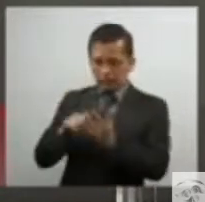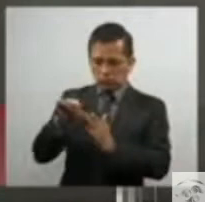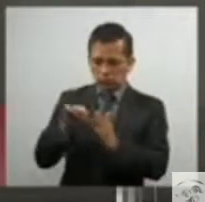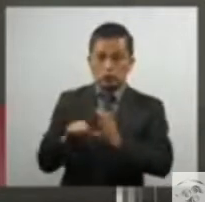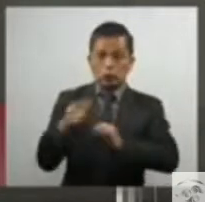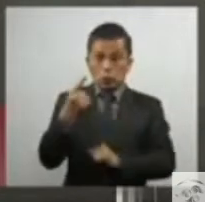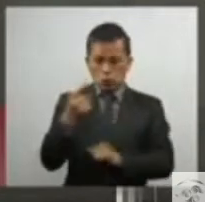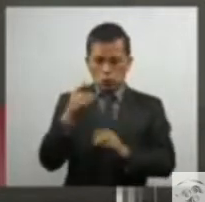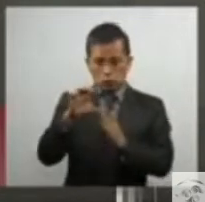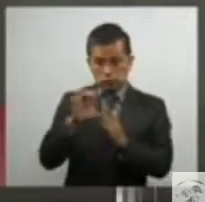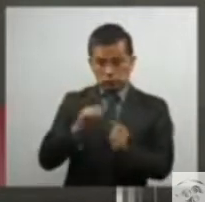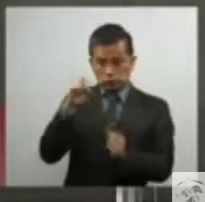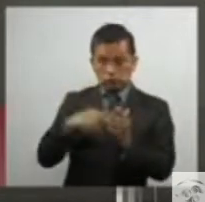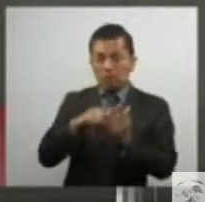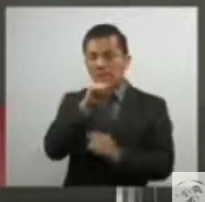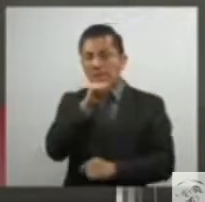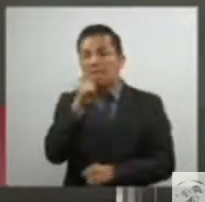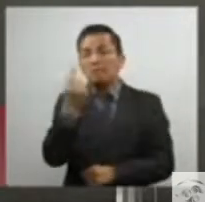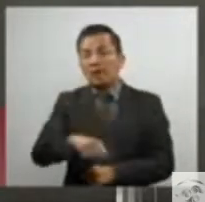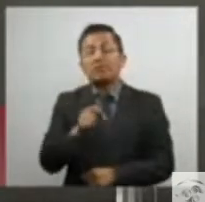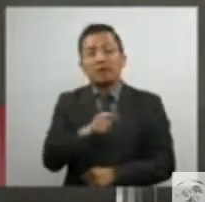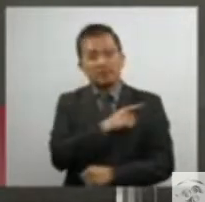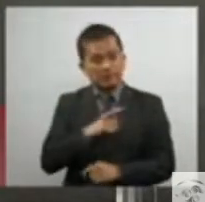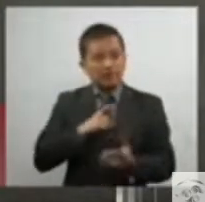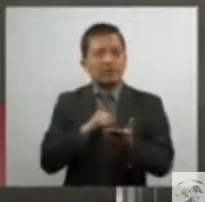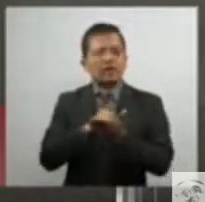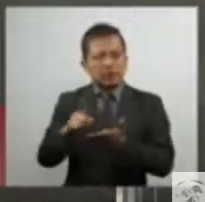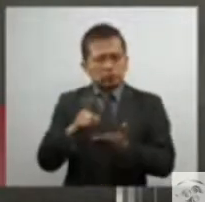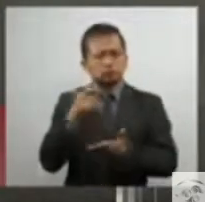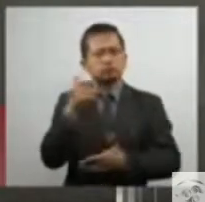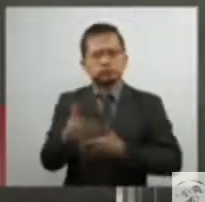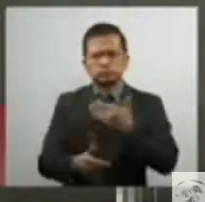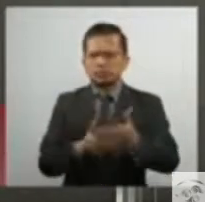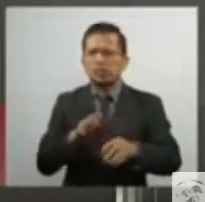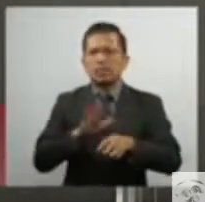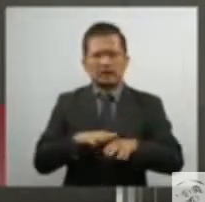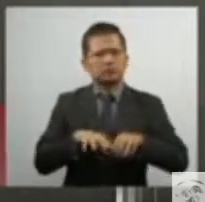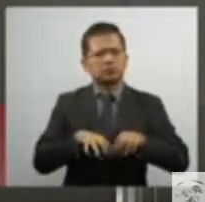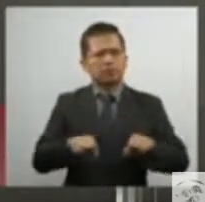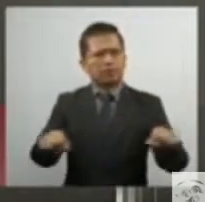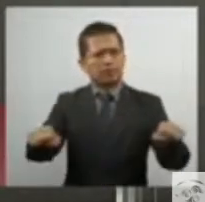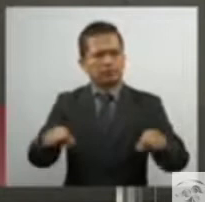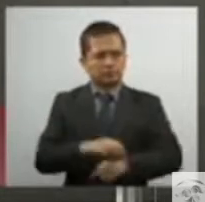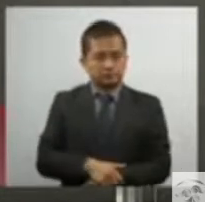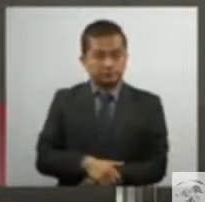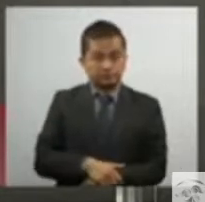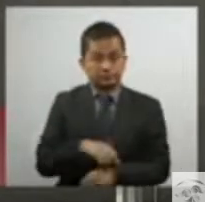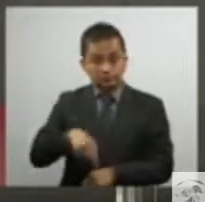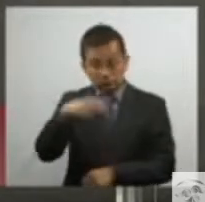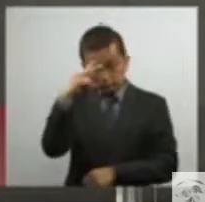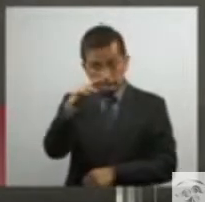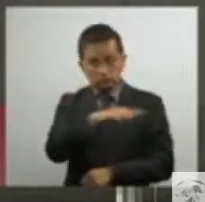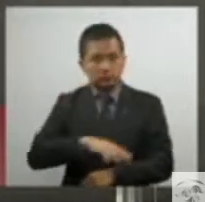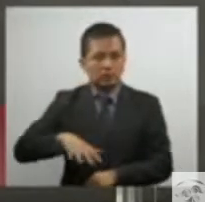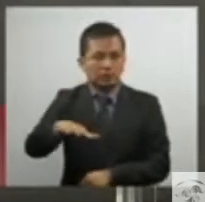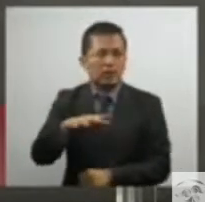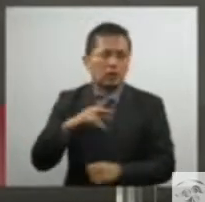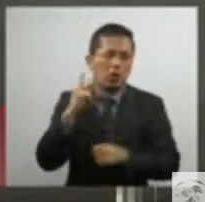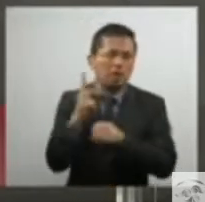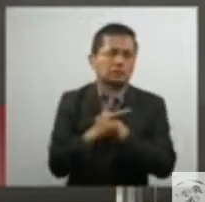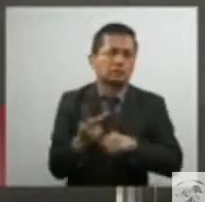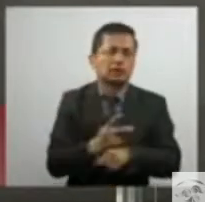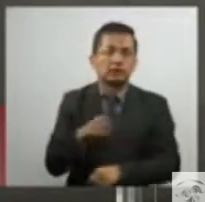de la Constitución. Finalmente, en un país de víctimas revictimizadas por la violencia